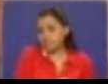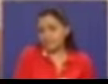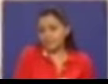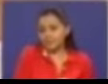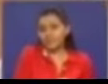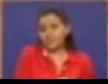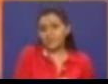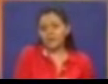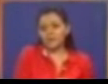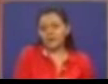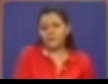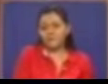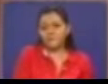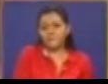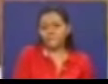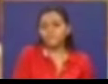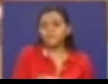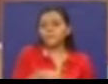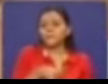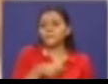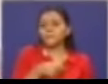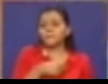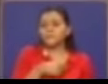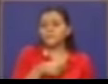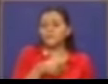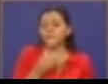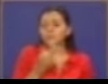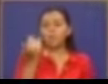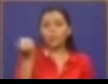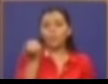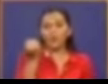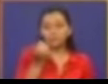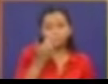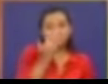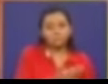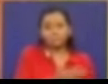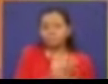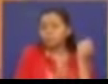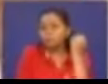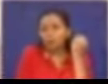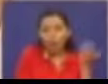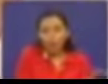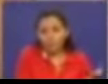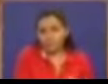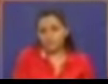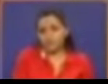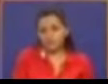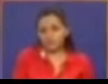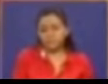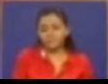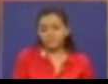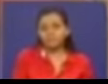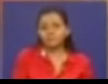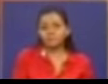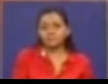del subsidio a las pensiones jubilares hubiera perjudicado a los jubilados, si el límite a